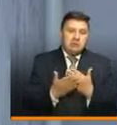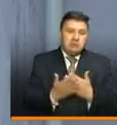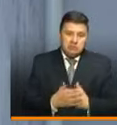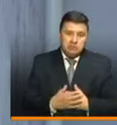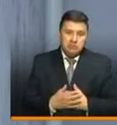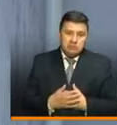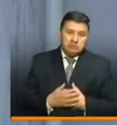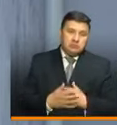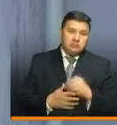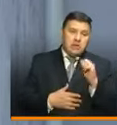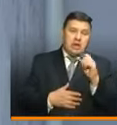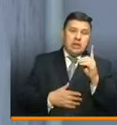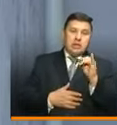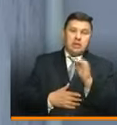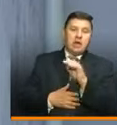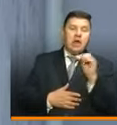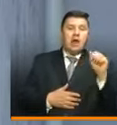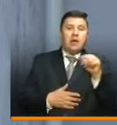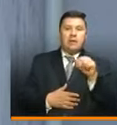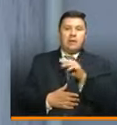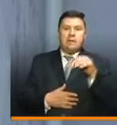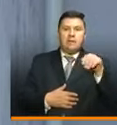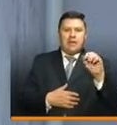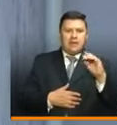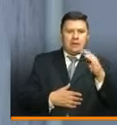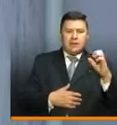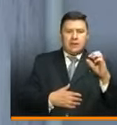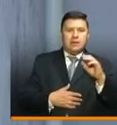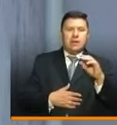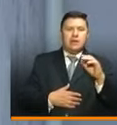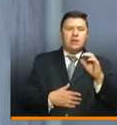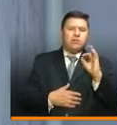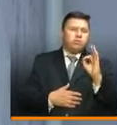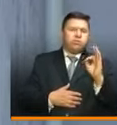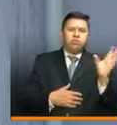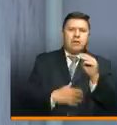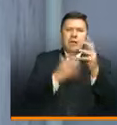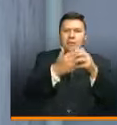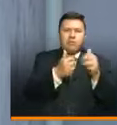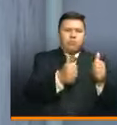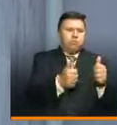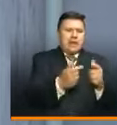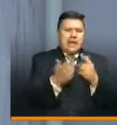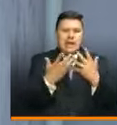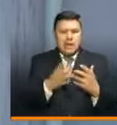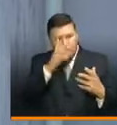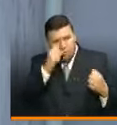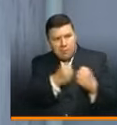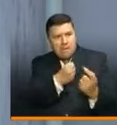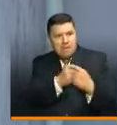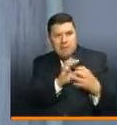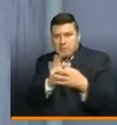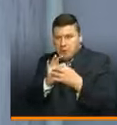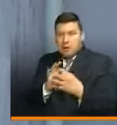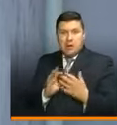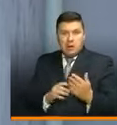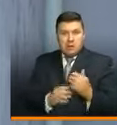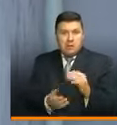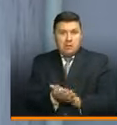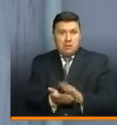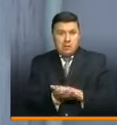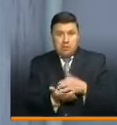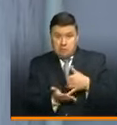Andy, Ean, Makers, espectacular, todas las empresas que han querido aliarse a esto para que sepan los